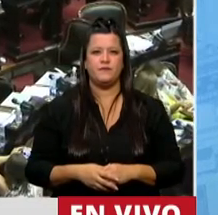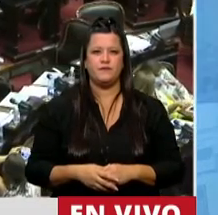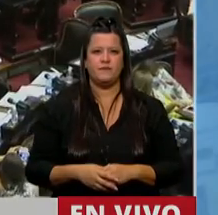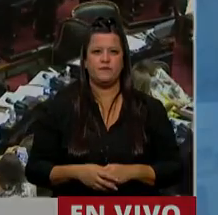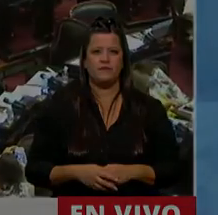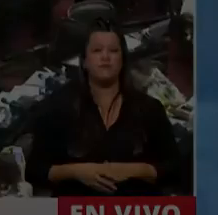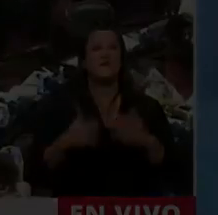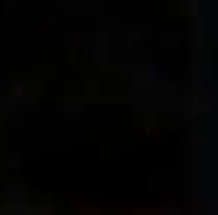Gracias, diputado.